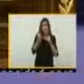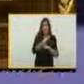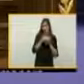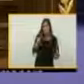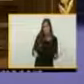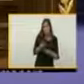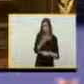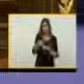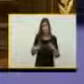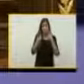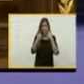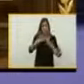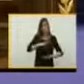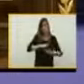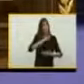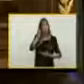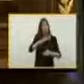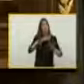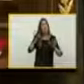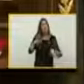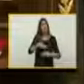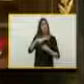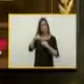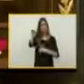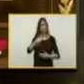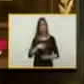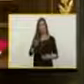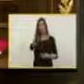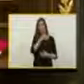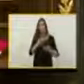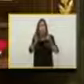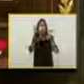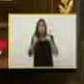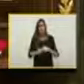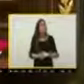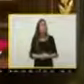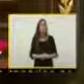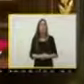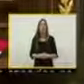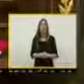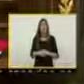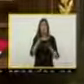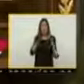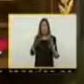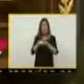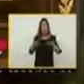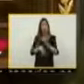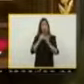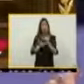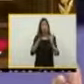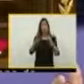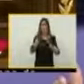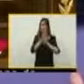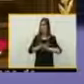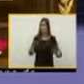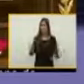de esquerdas en España. Eso é posible. Pero como se visibiliza esa presión? O sea, como se traslada? Como as bases presionan? ¿Dónde están as bases? Con referéndum.